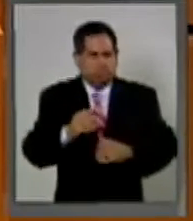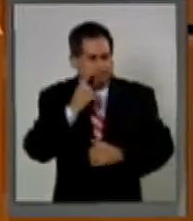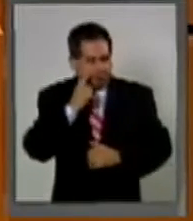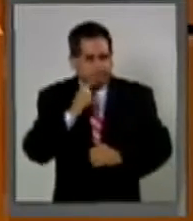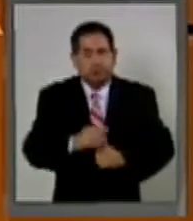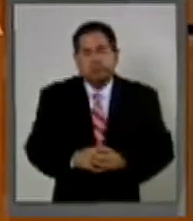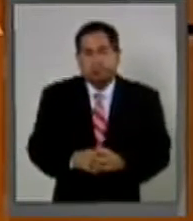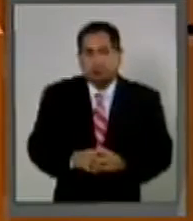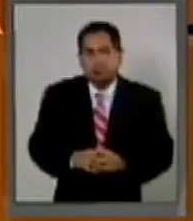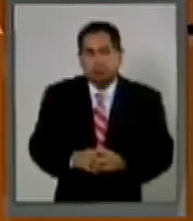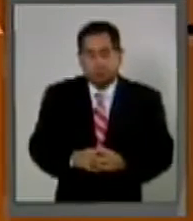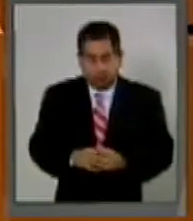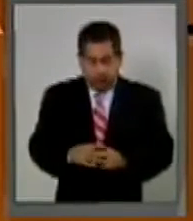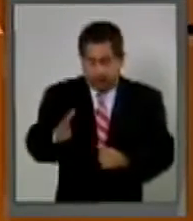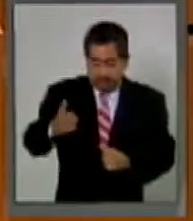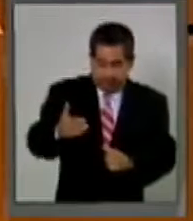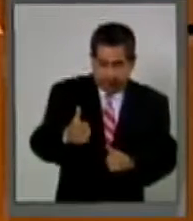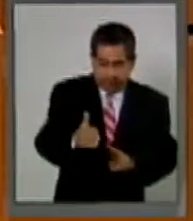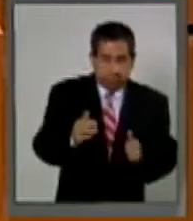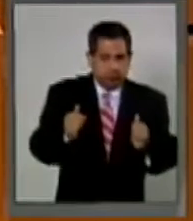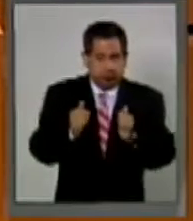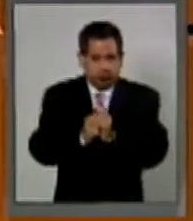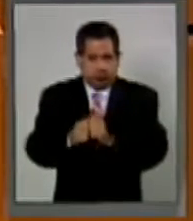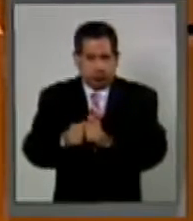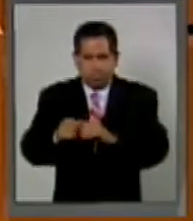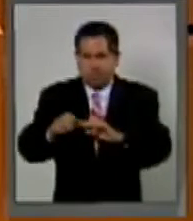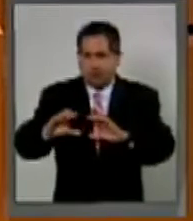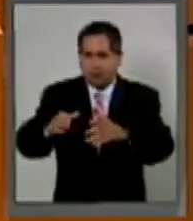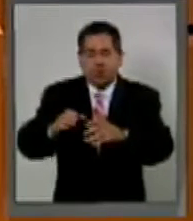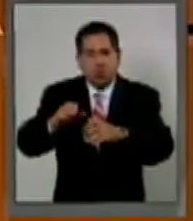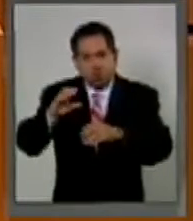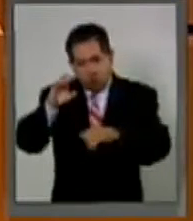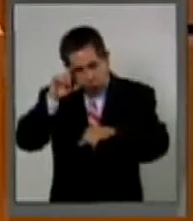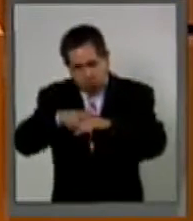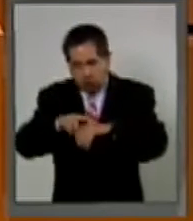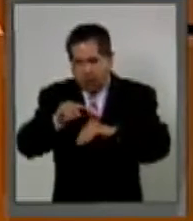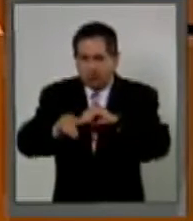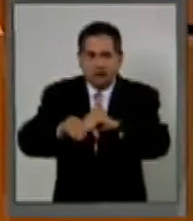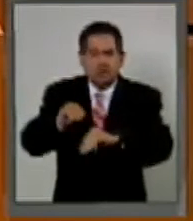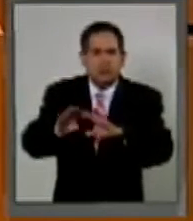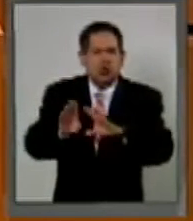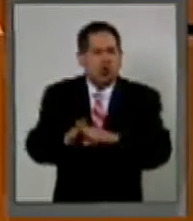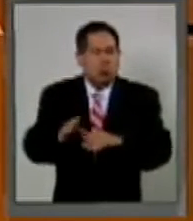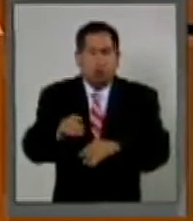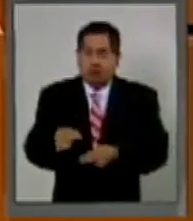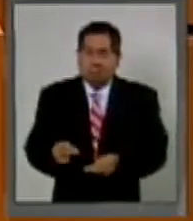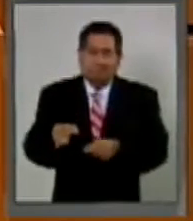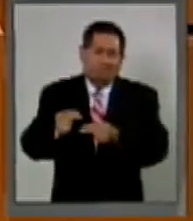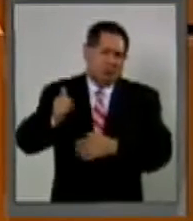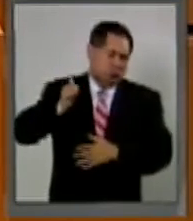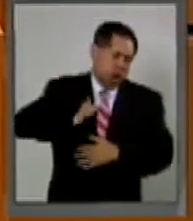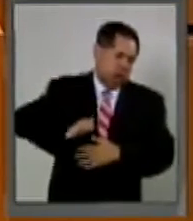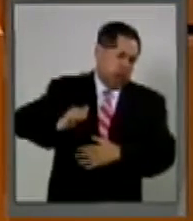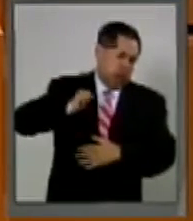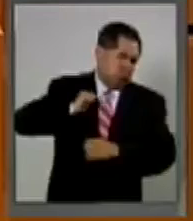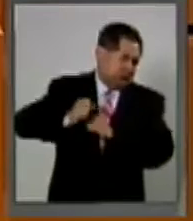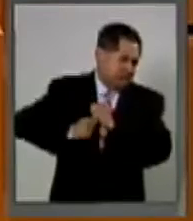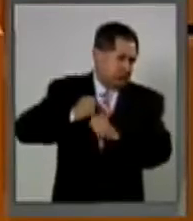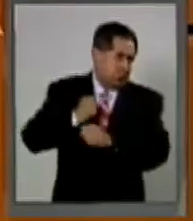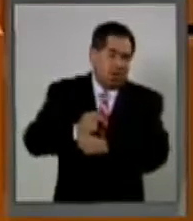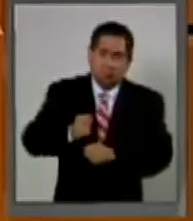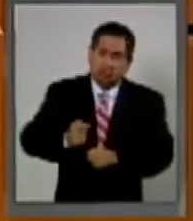la pesca, junto con la agricultura, como todos sabemos, es la actividad económica más antigua que tiene el ser